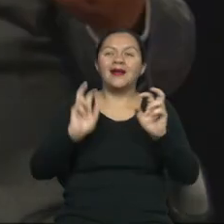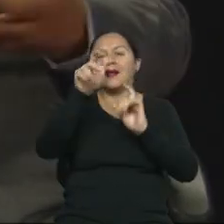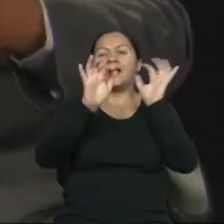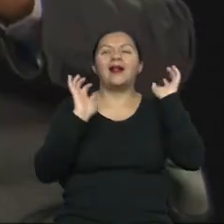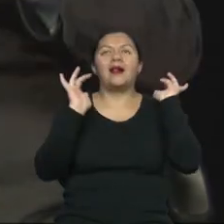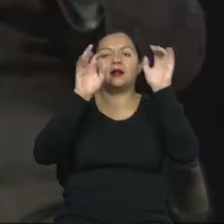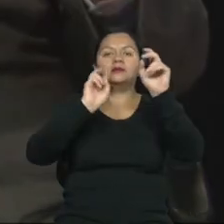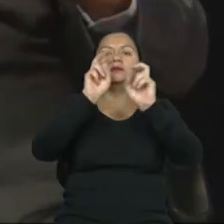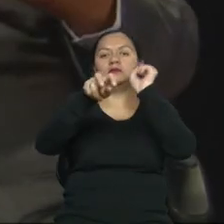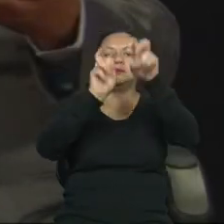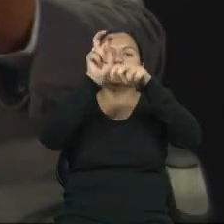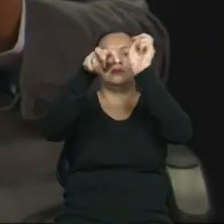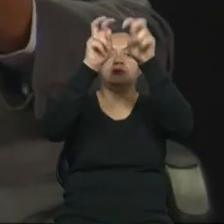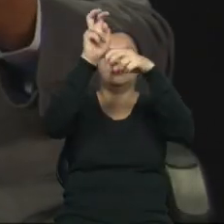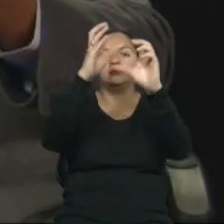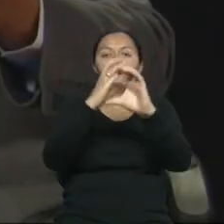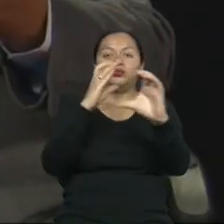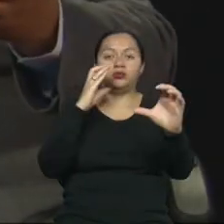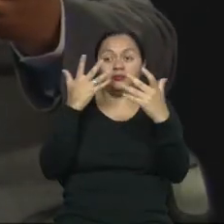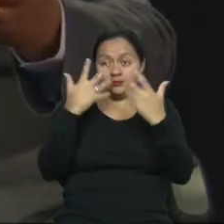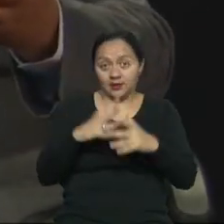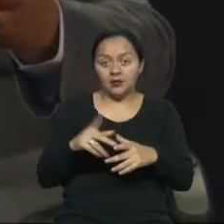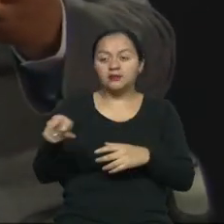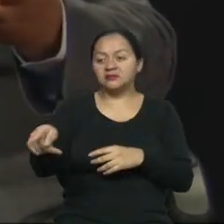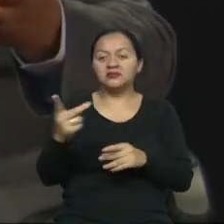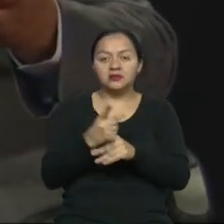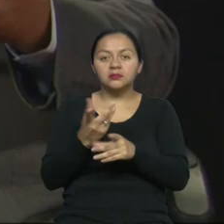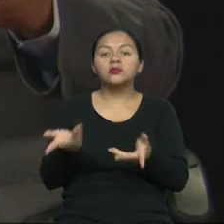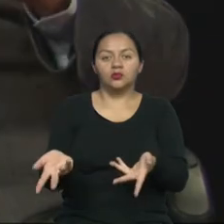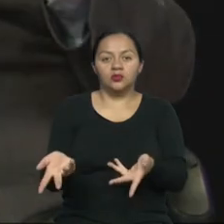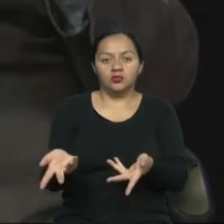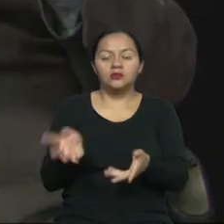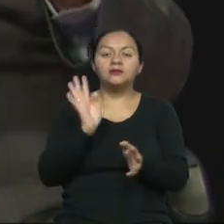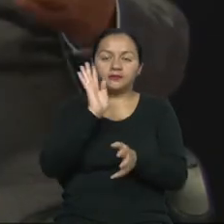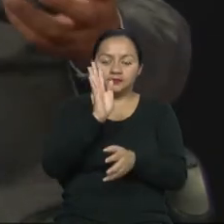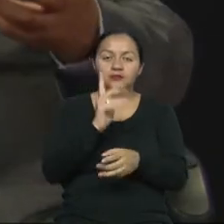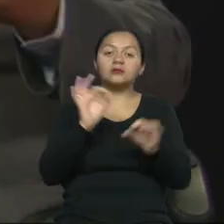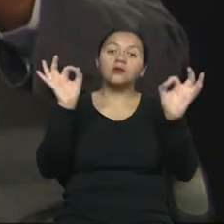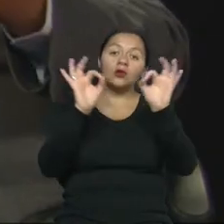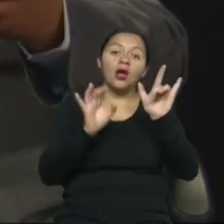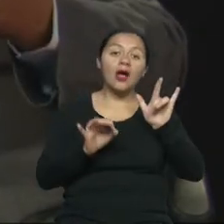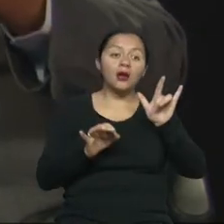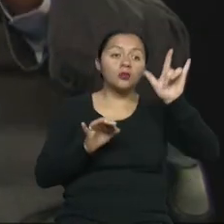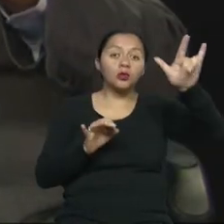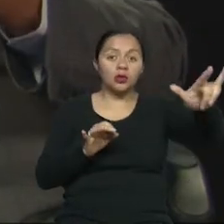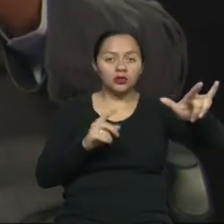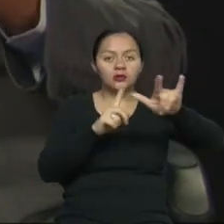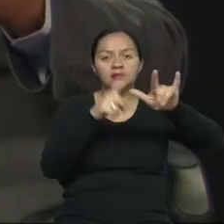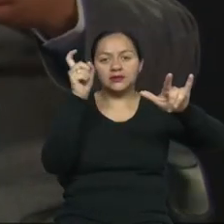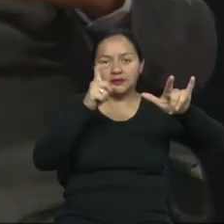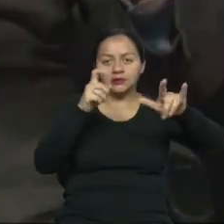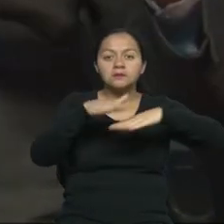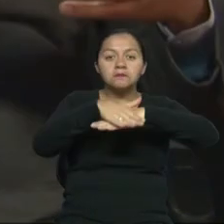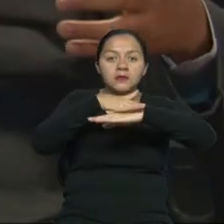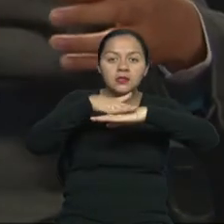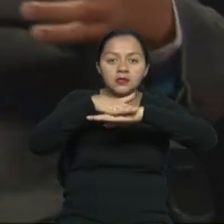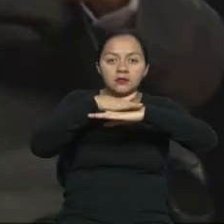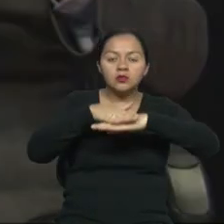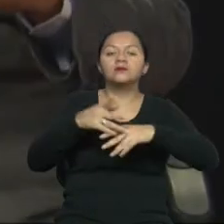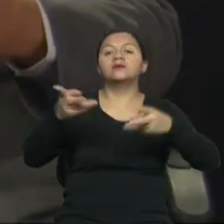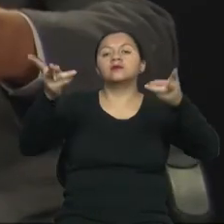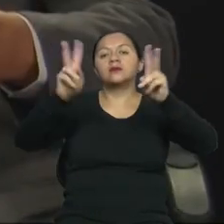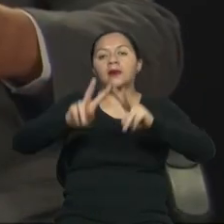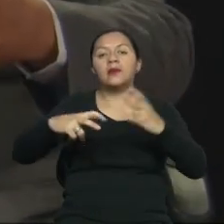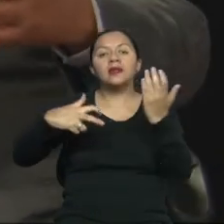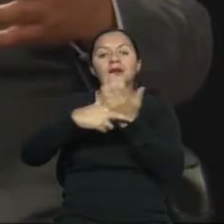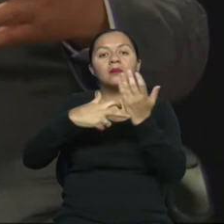terminal de transporte terrestre o de pronto un aeropuerto. Con todos los requerimientos mínimos desde estructura,